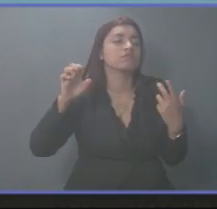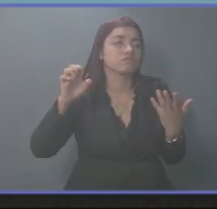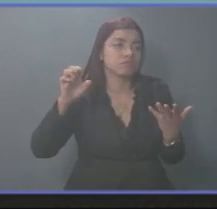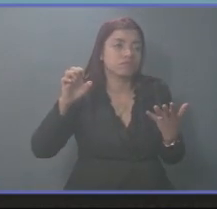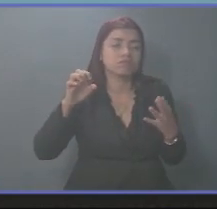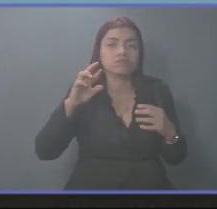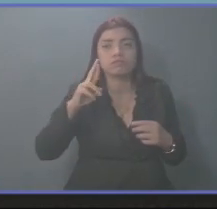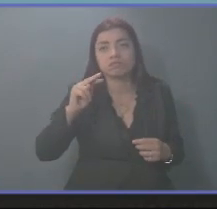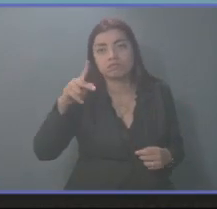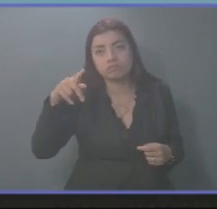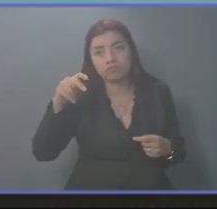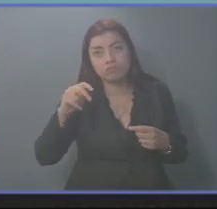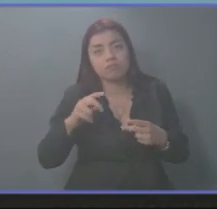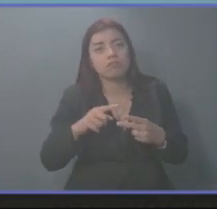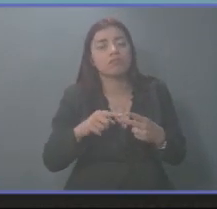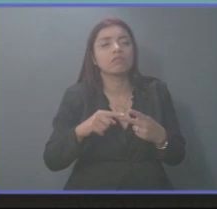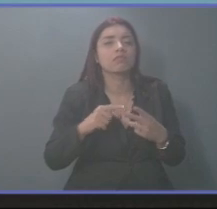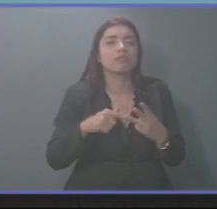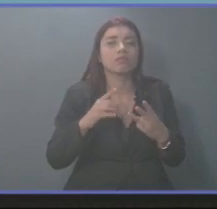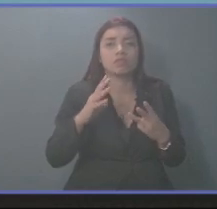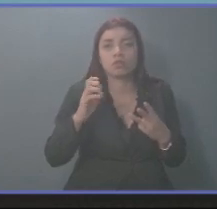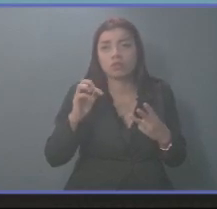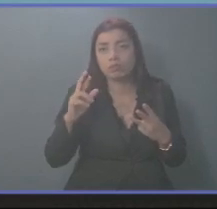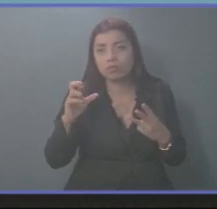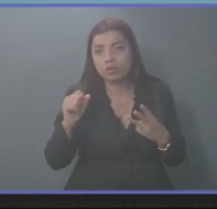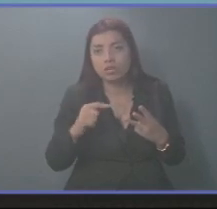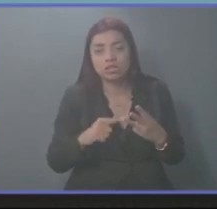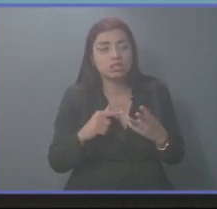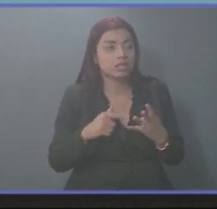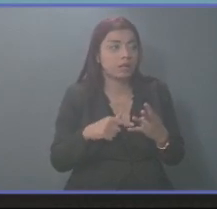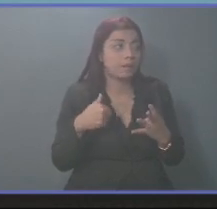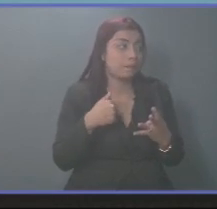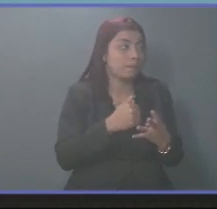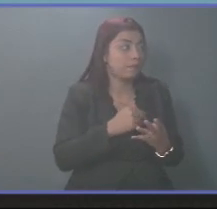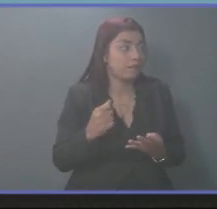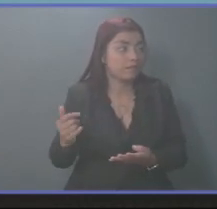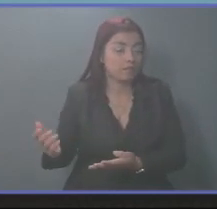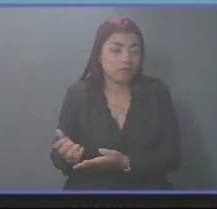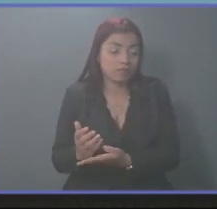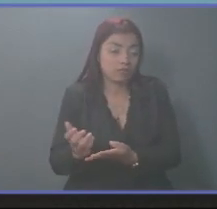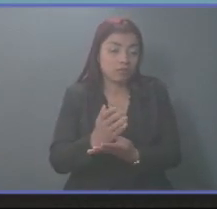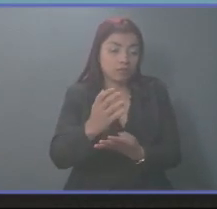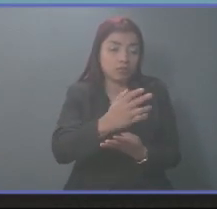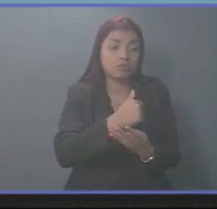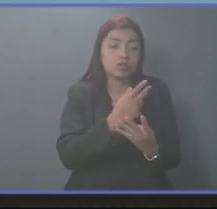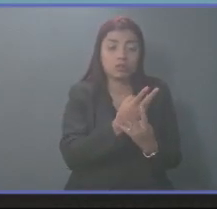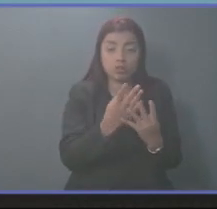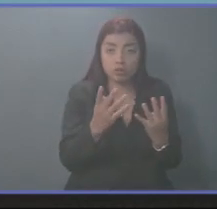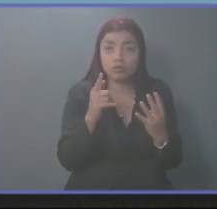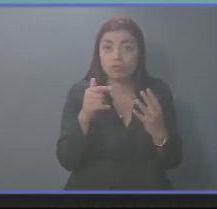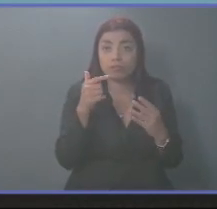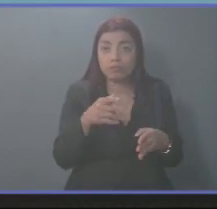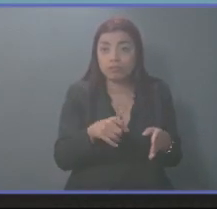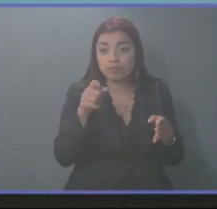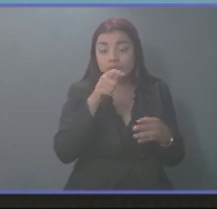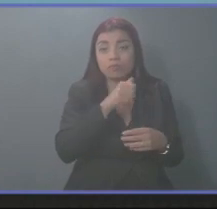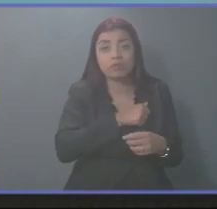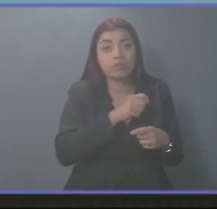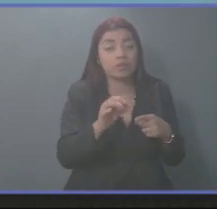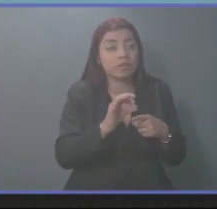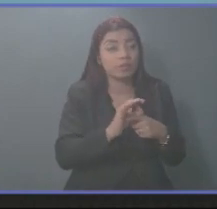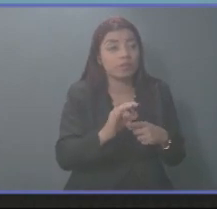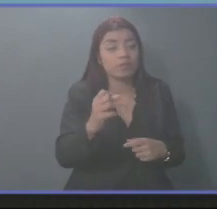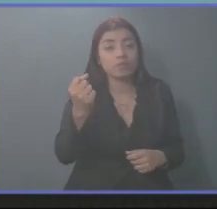del RNPN, como de Comures y como el Ministerio de Hacienda, que también juega un rol fundamental en